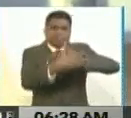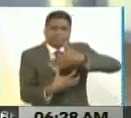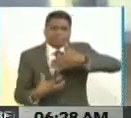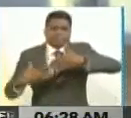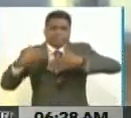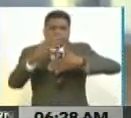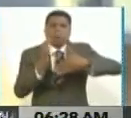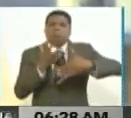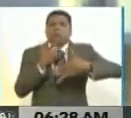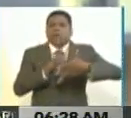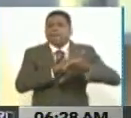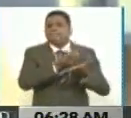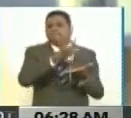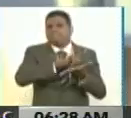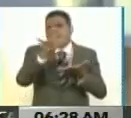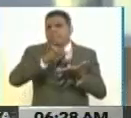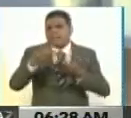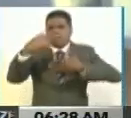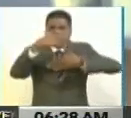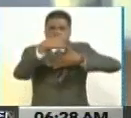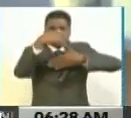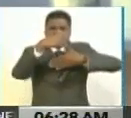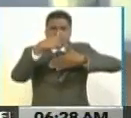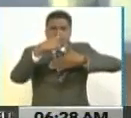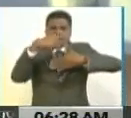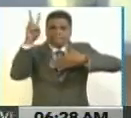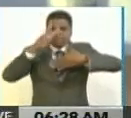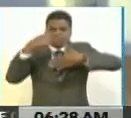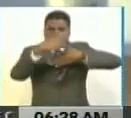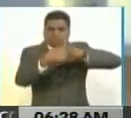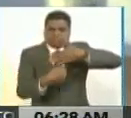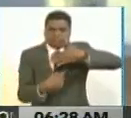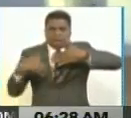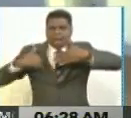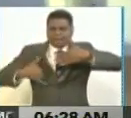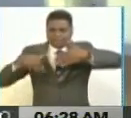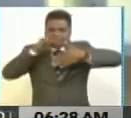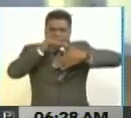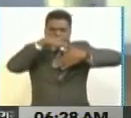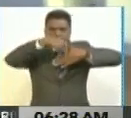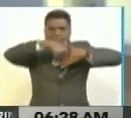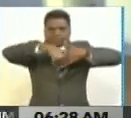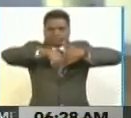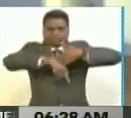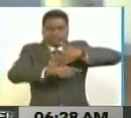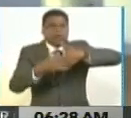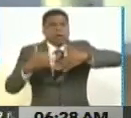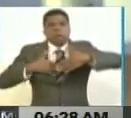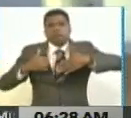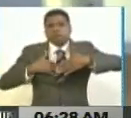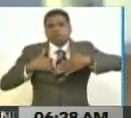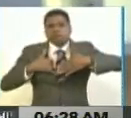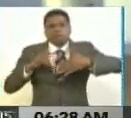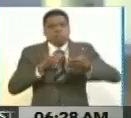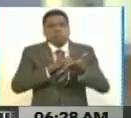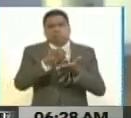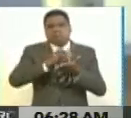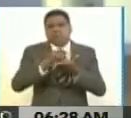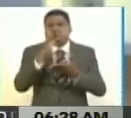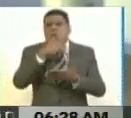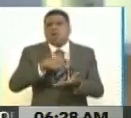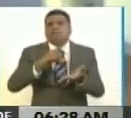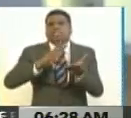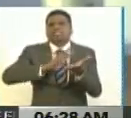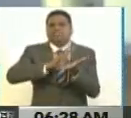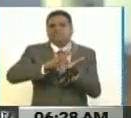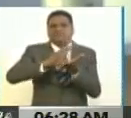pudiera llegar a cualquiera del resto de los países y fuera tratado como un ciudadano más, ¿no? No necesitara visa de trabajo, sino que simplemente con la